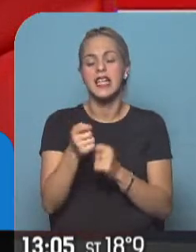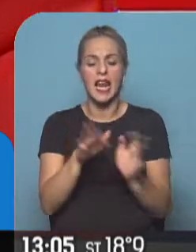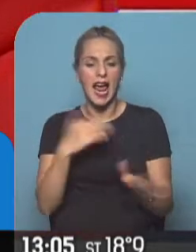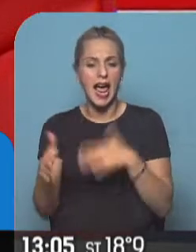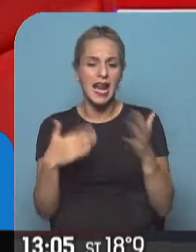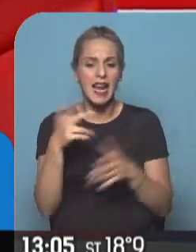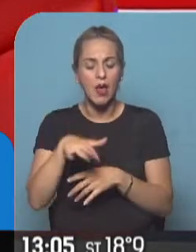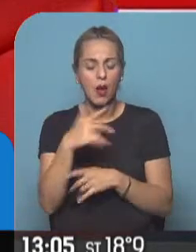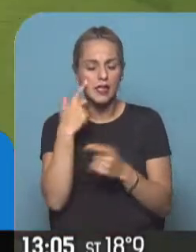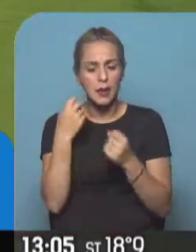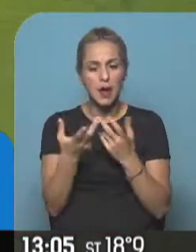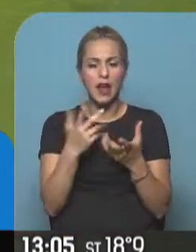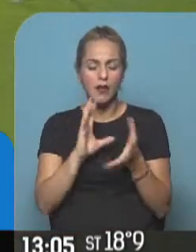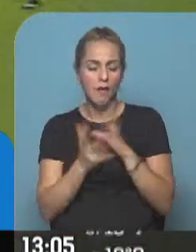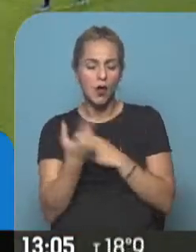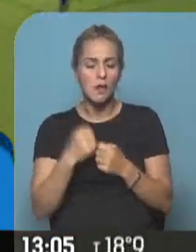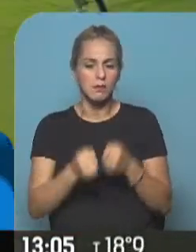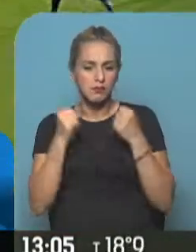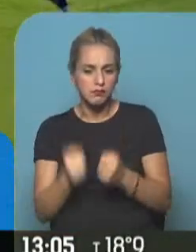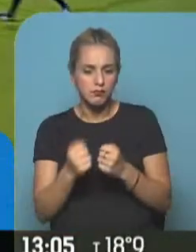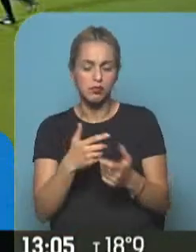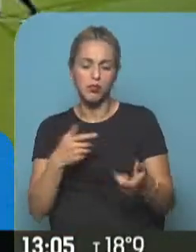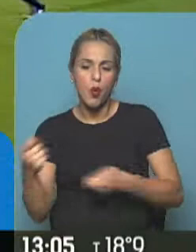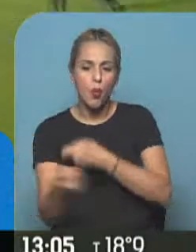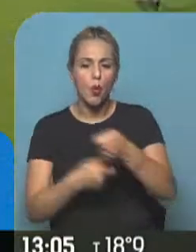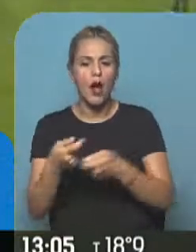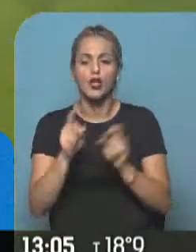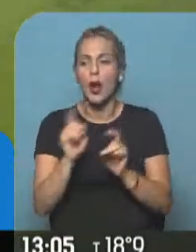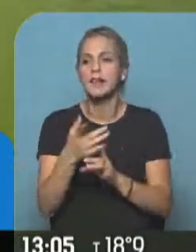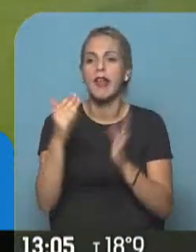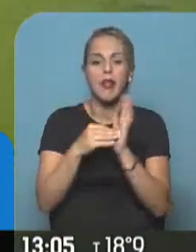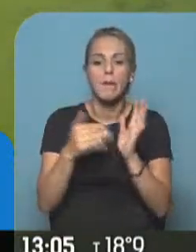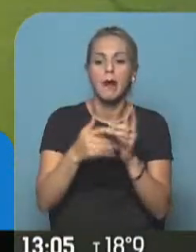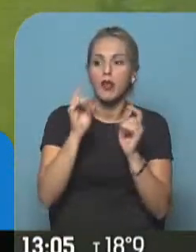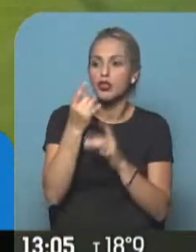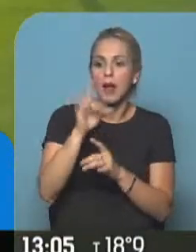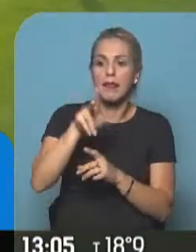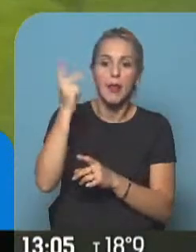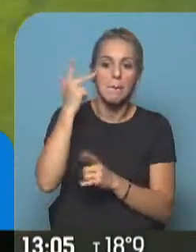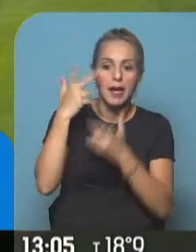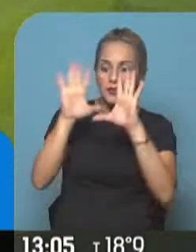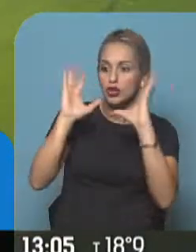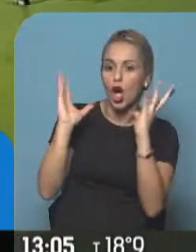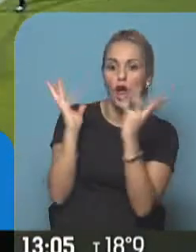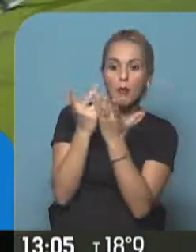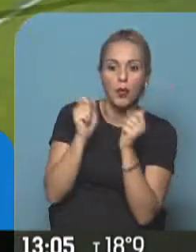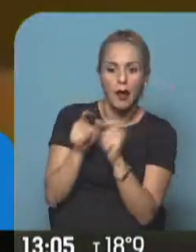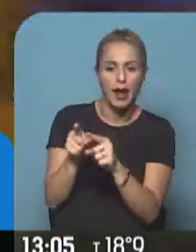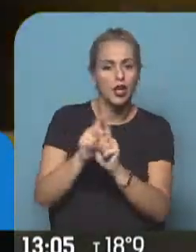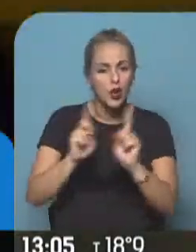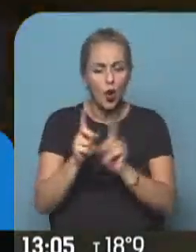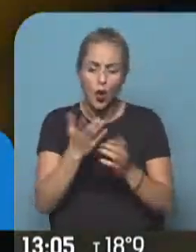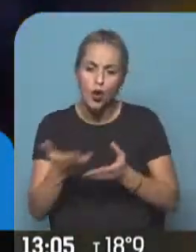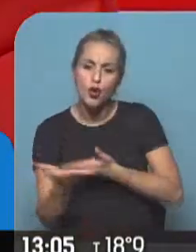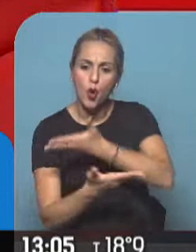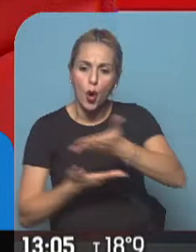actuaciones solventes, sólidas, convincentes, y que no dependa todo de Leo. Estábamos en un momento muy